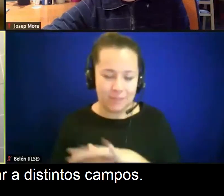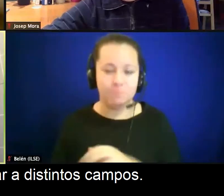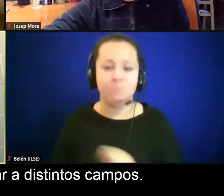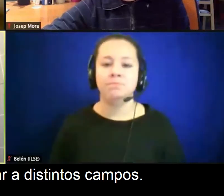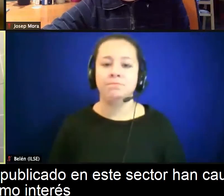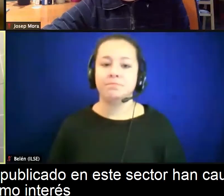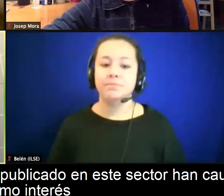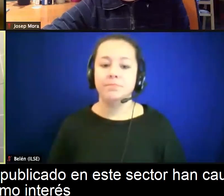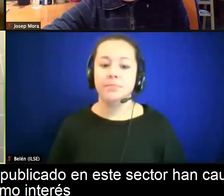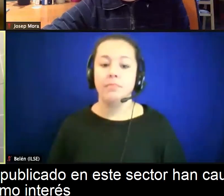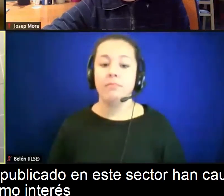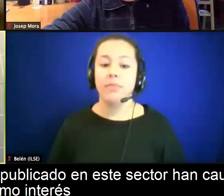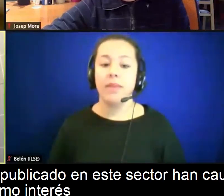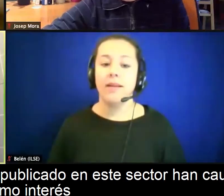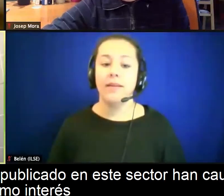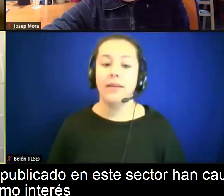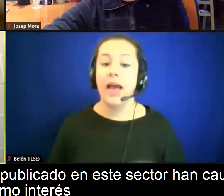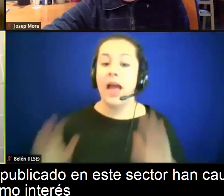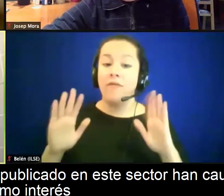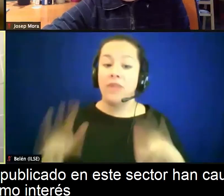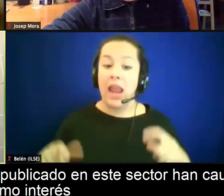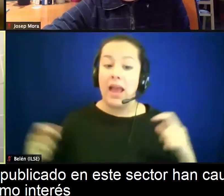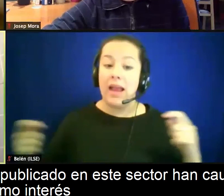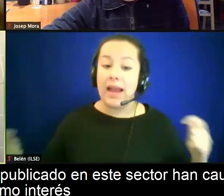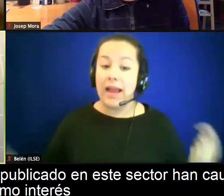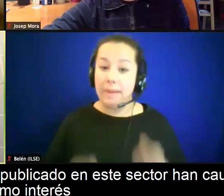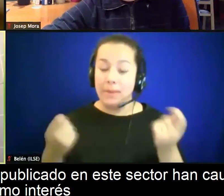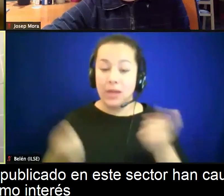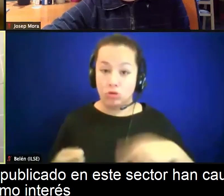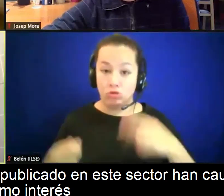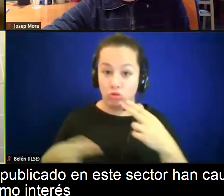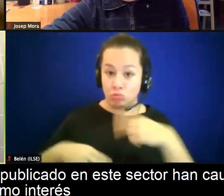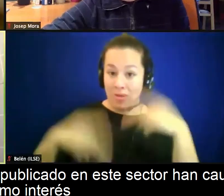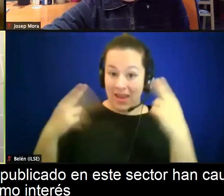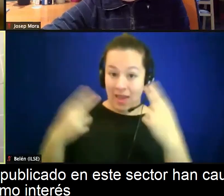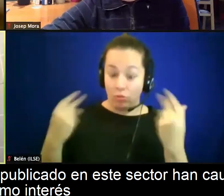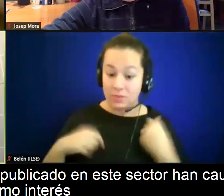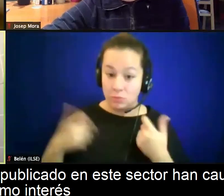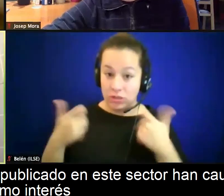final las campañas que hemos publicado en este sector han